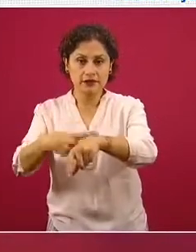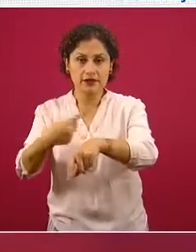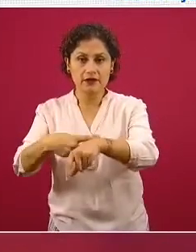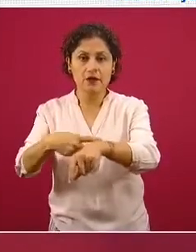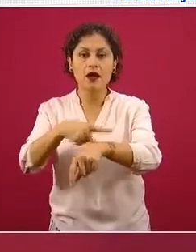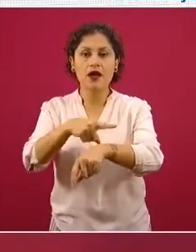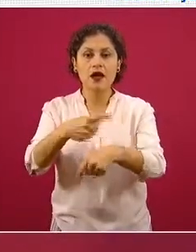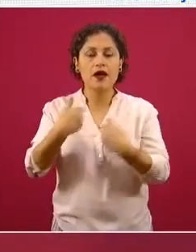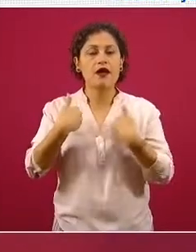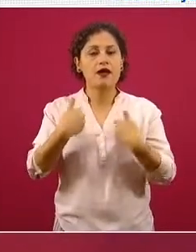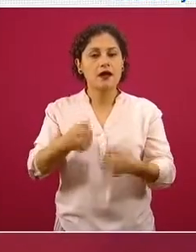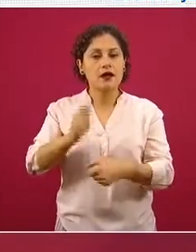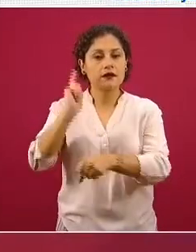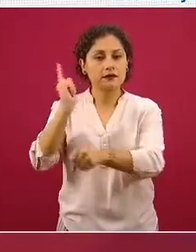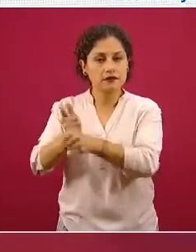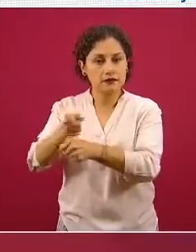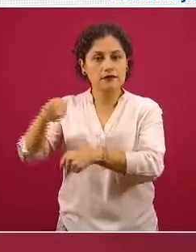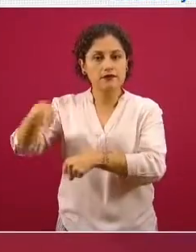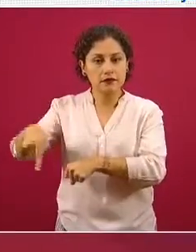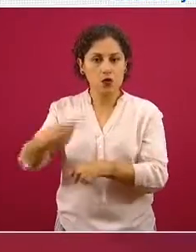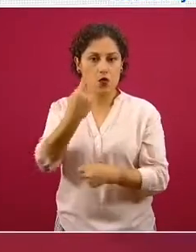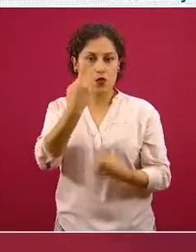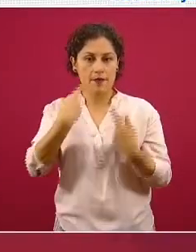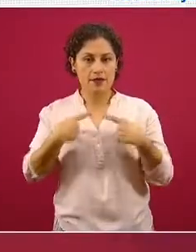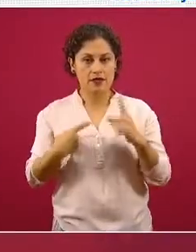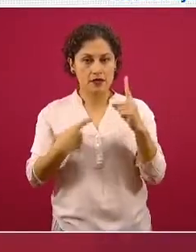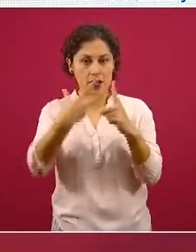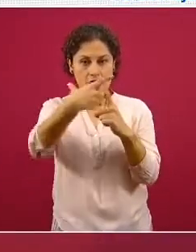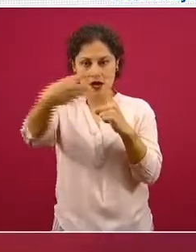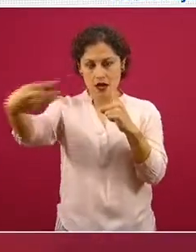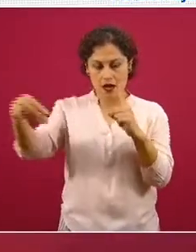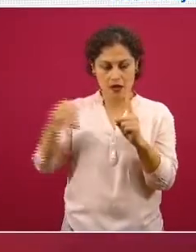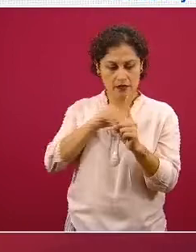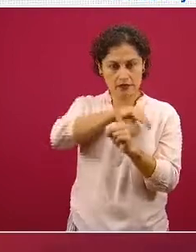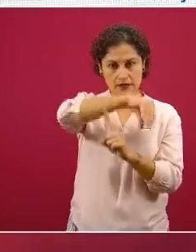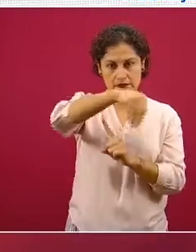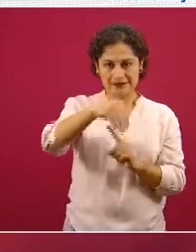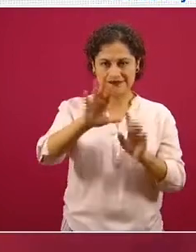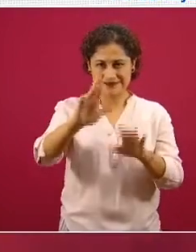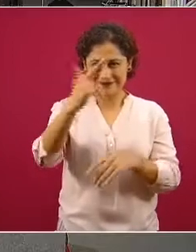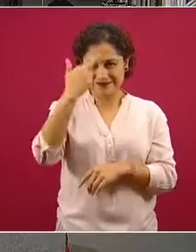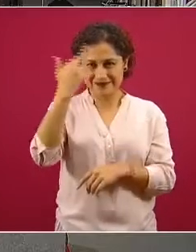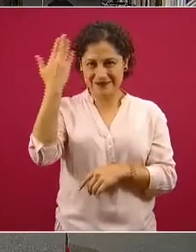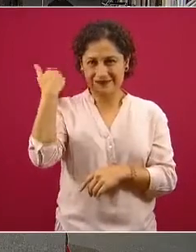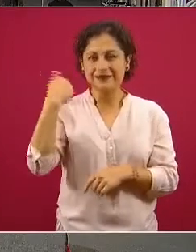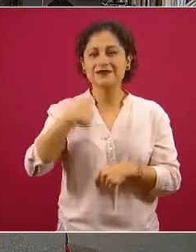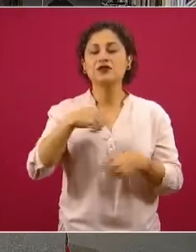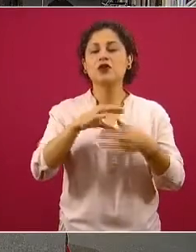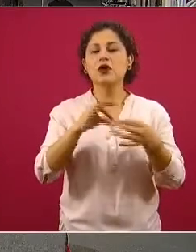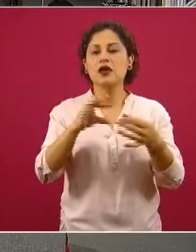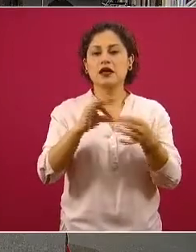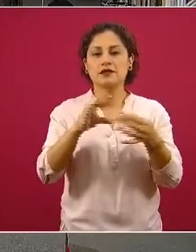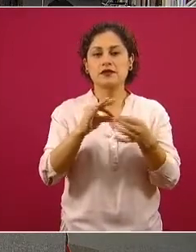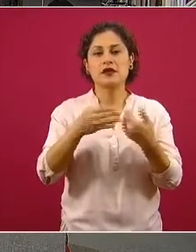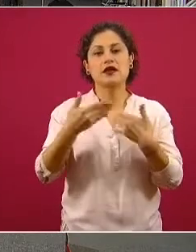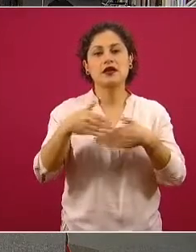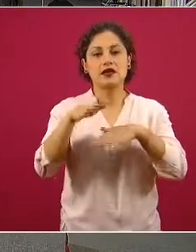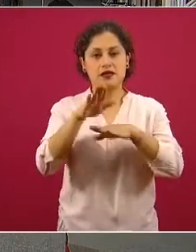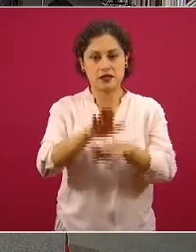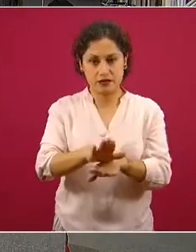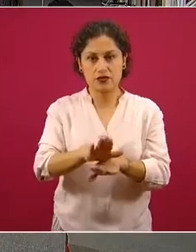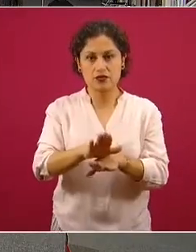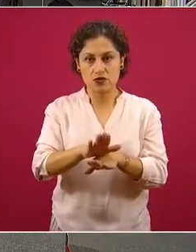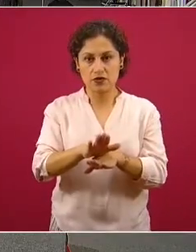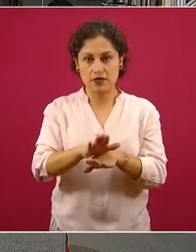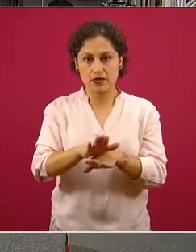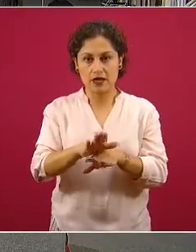persona que es potencialmente contagiante. Recordarán que eso lo comentamos hace unos días respecto a el posible riesgo de infección en